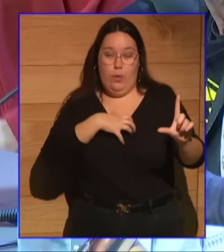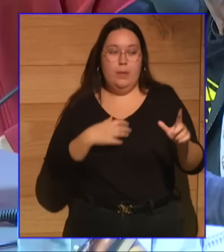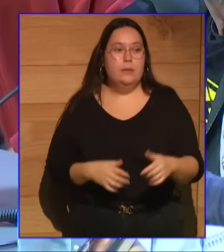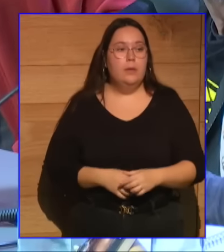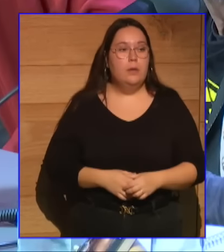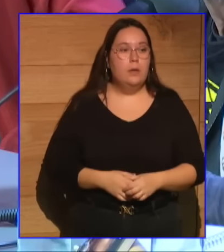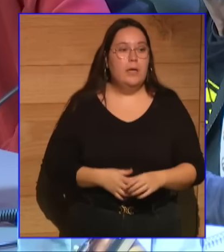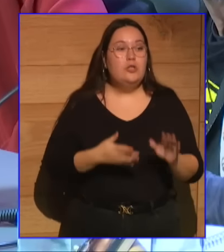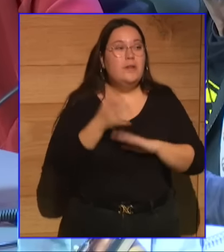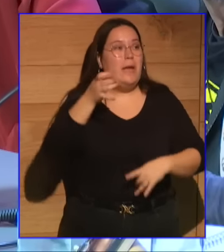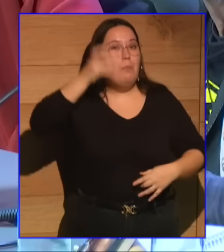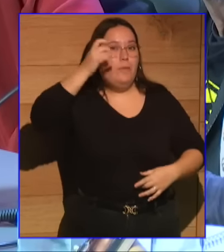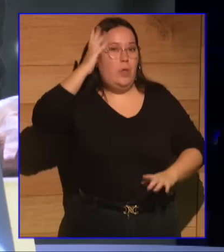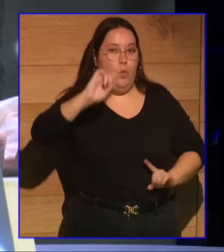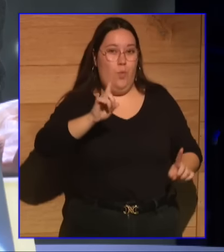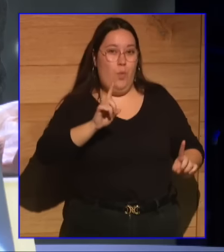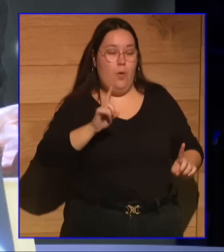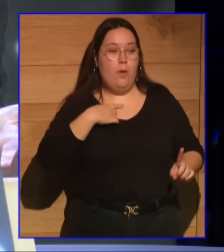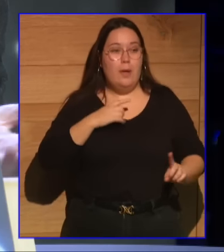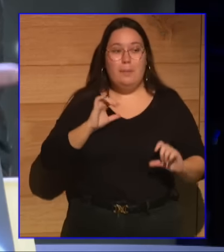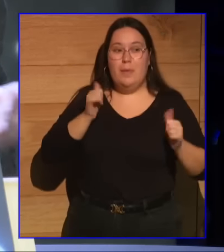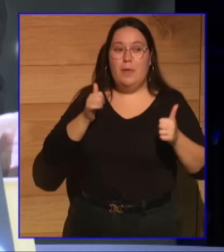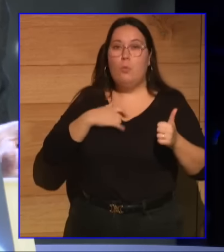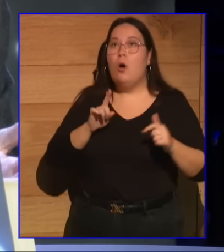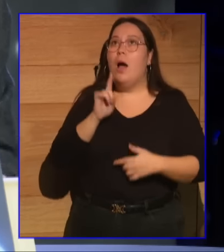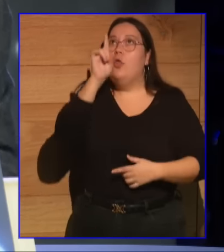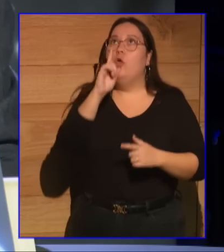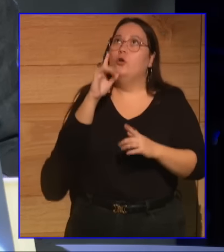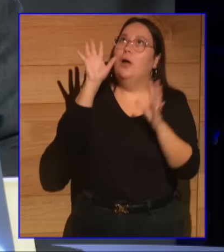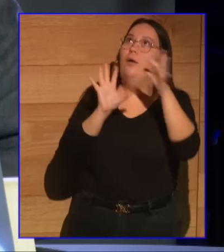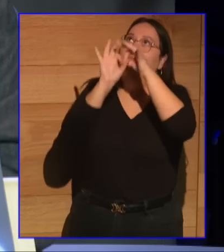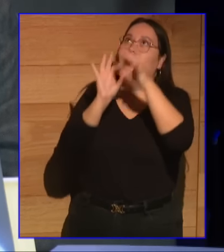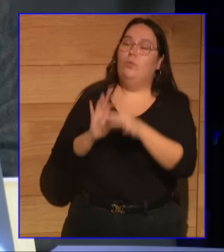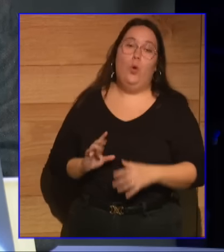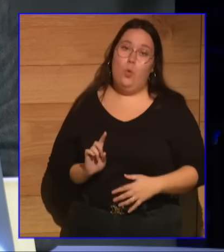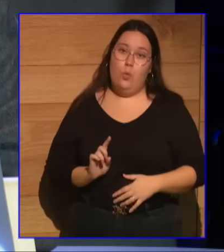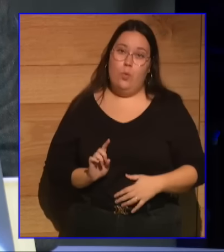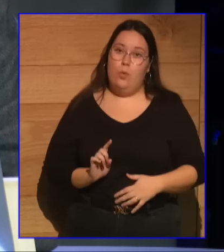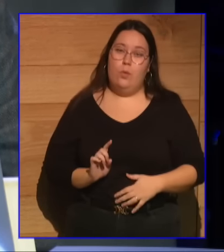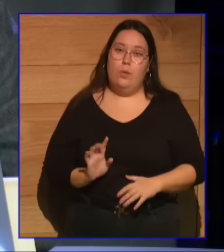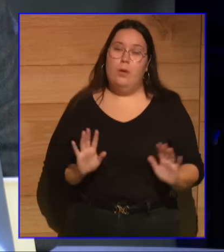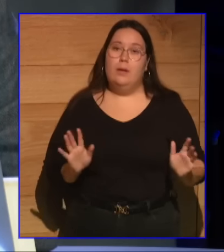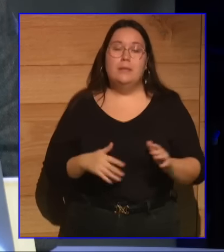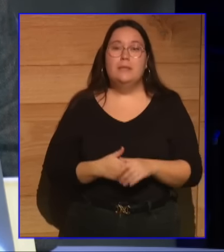que eso no significa que sea improvisación y cuando alguien llega ahí y empiece a conectar con Dios y a dar instrucciones. Significa que no ha hecho ese trabajo